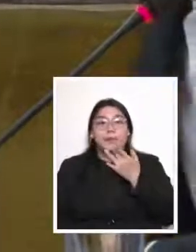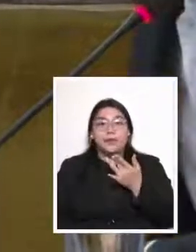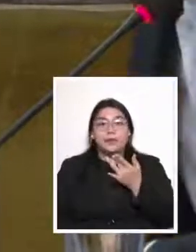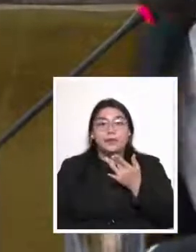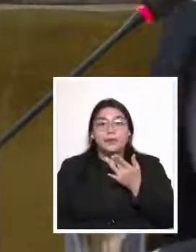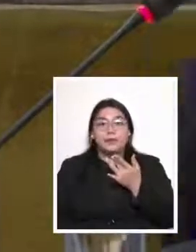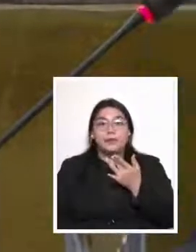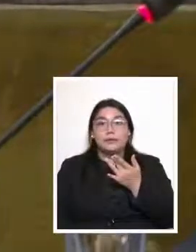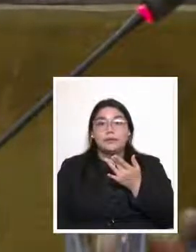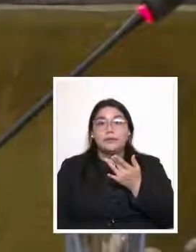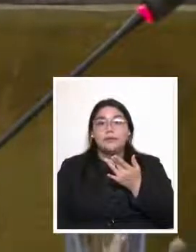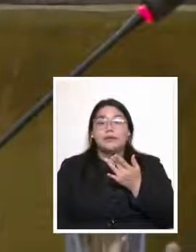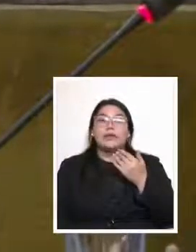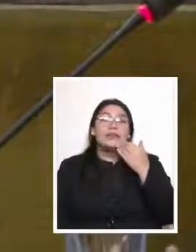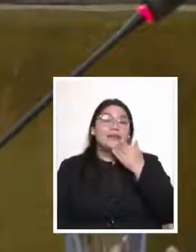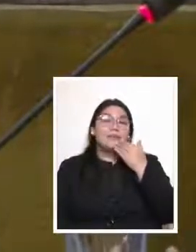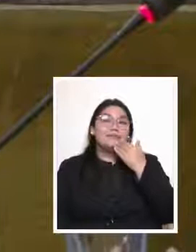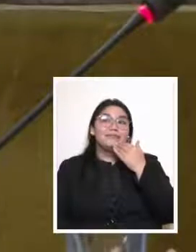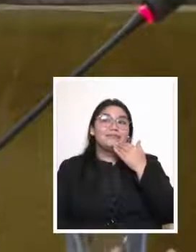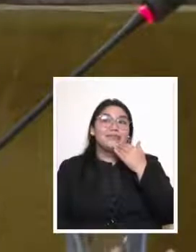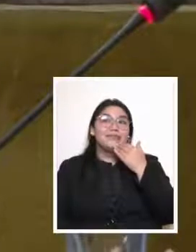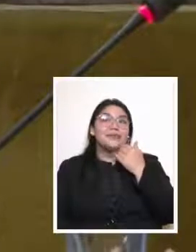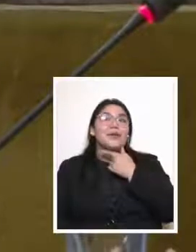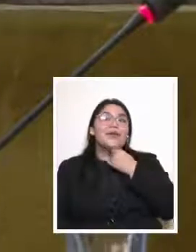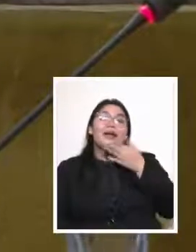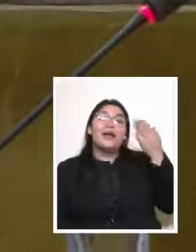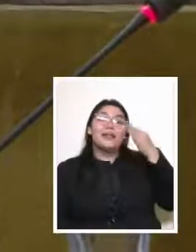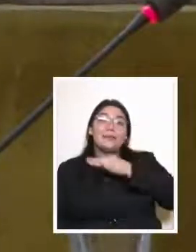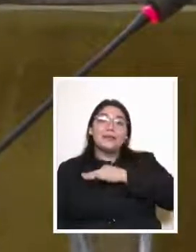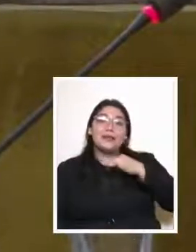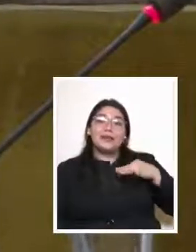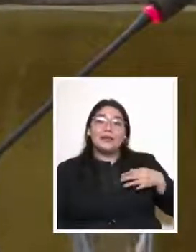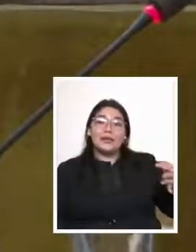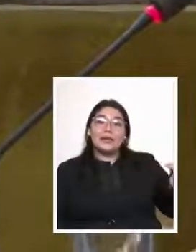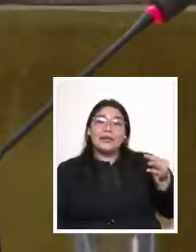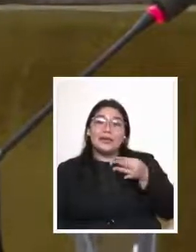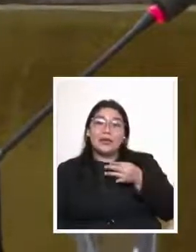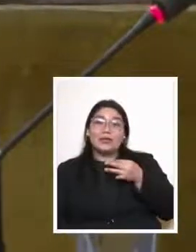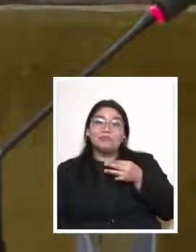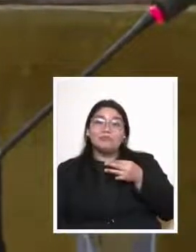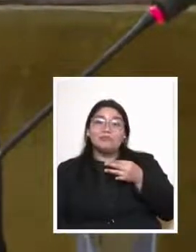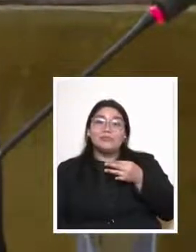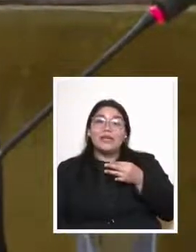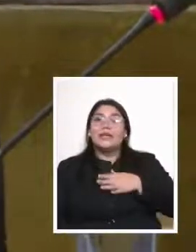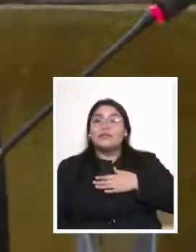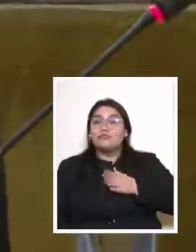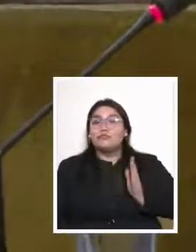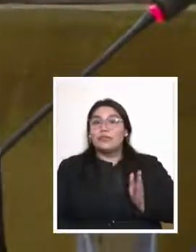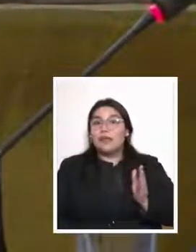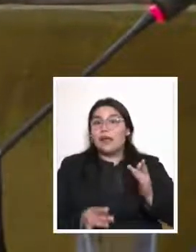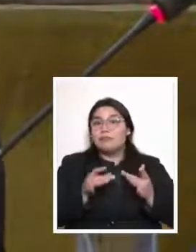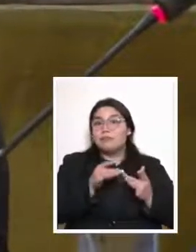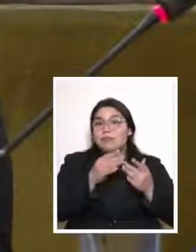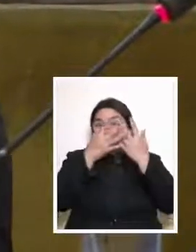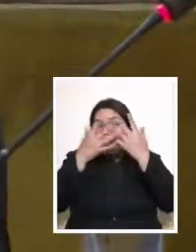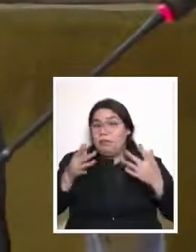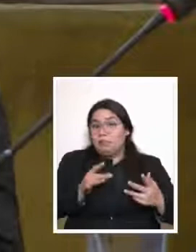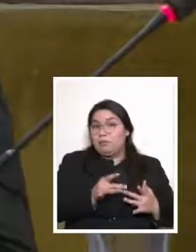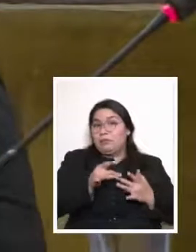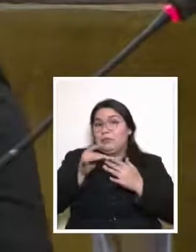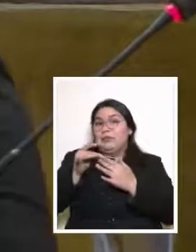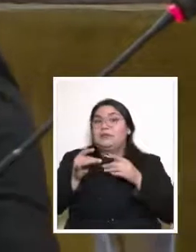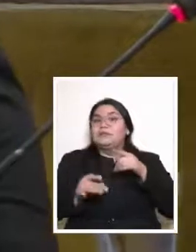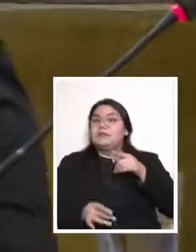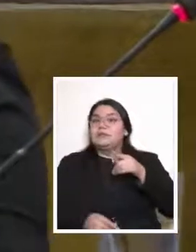también me alegra mucho que el ministro dijo que se quería seguir con la priorización. Eso era una pregunta que voy a llegar a responder a